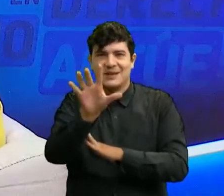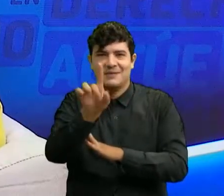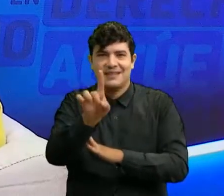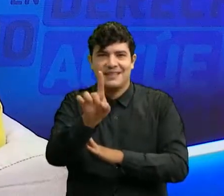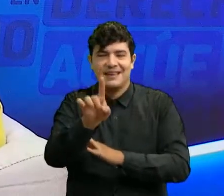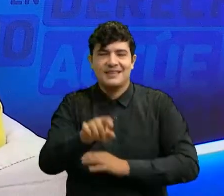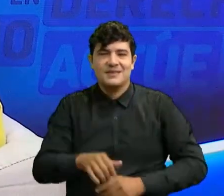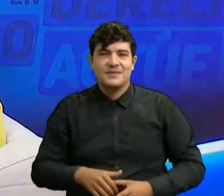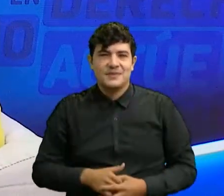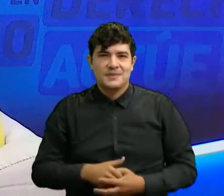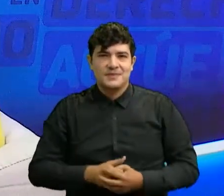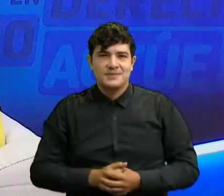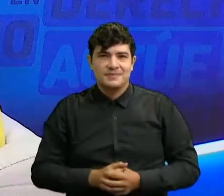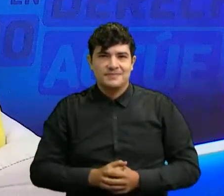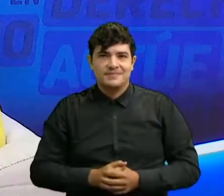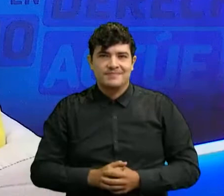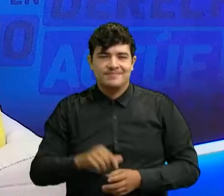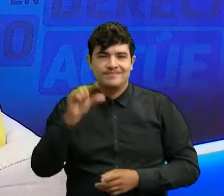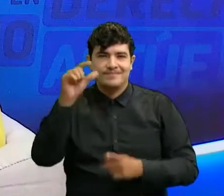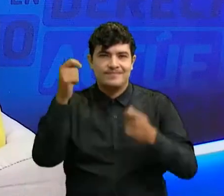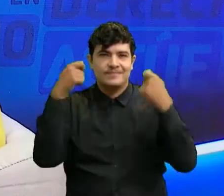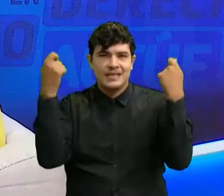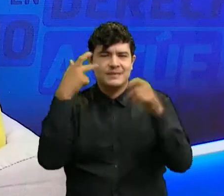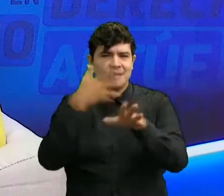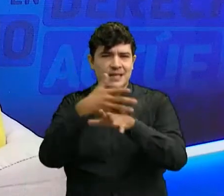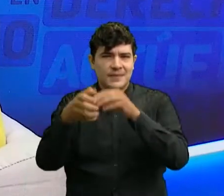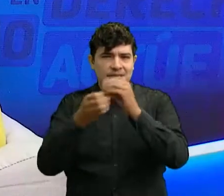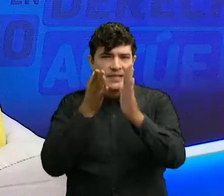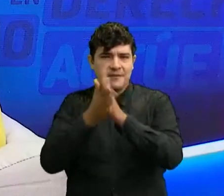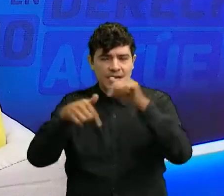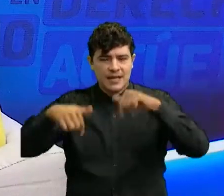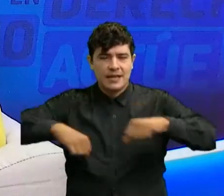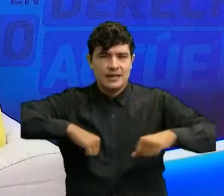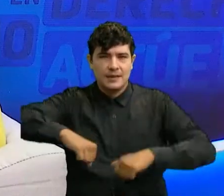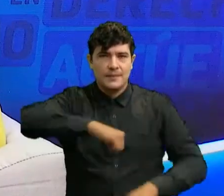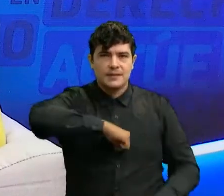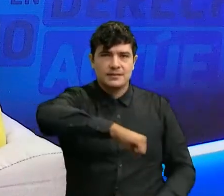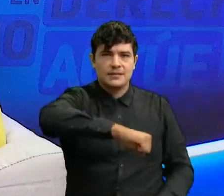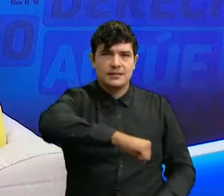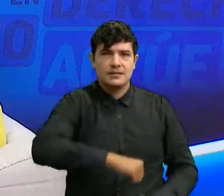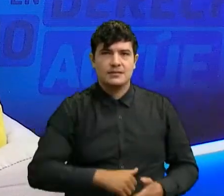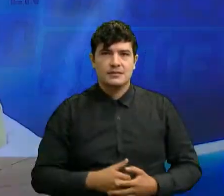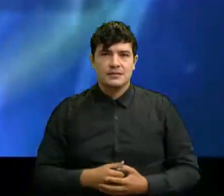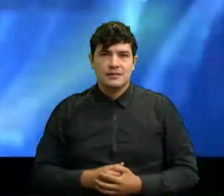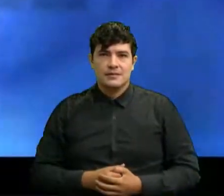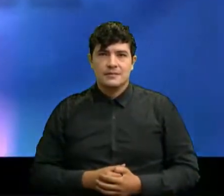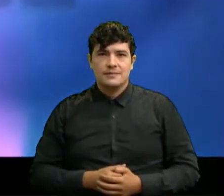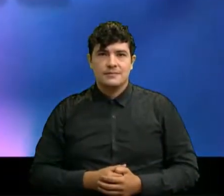310-2223-051, un mensaje de texto. Bueno, vamos a una pausa comercial, ya regresamos con mucha más Actúen Derecho.